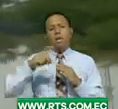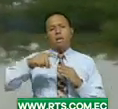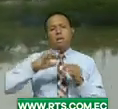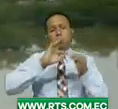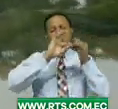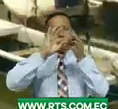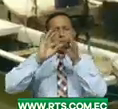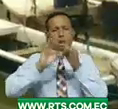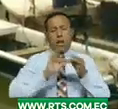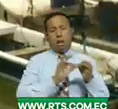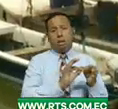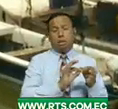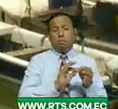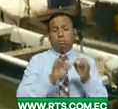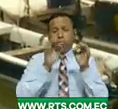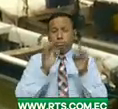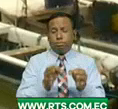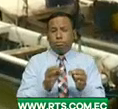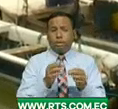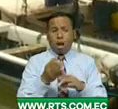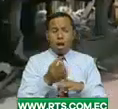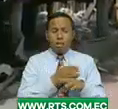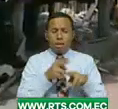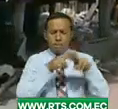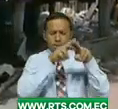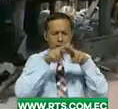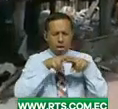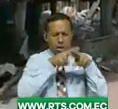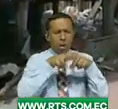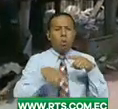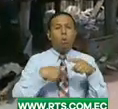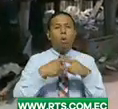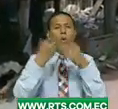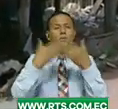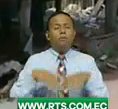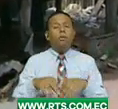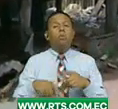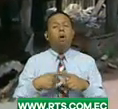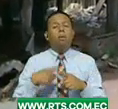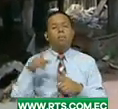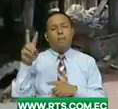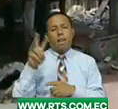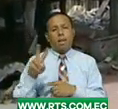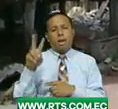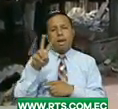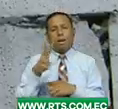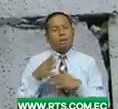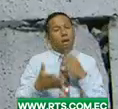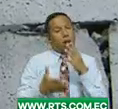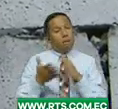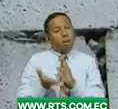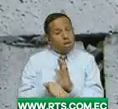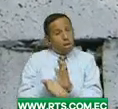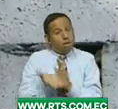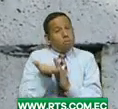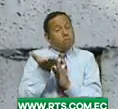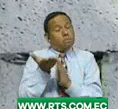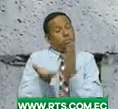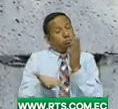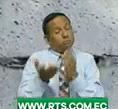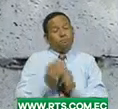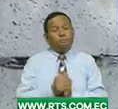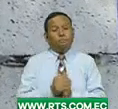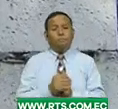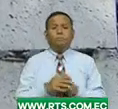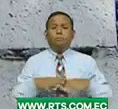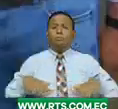reparaciones. Los resultados de la evaluación final estarán listos este viernes, por lo que el número podría aumentar. Los moradores